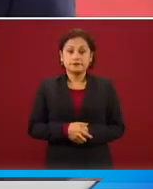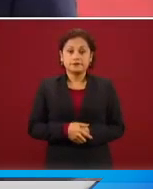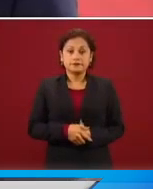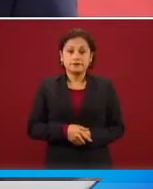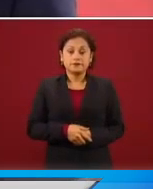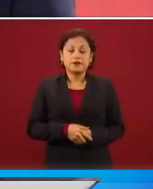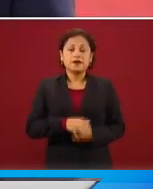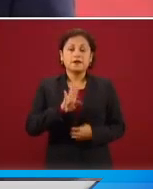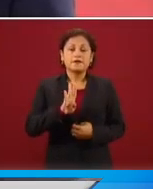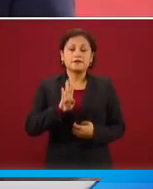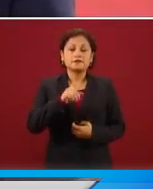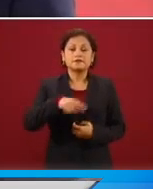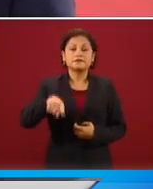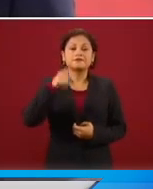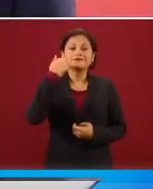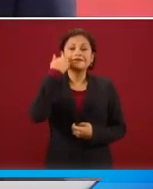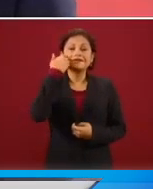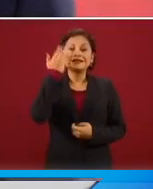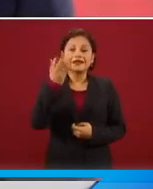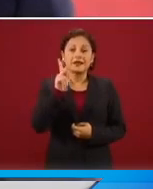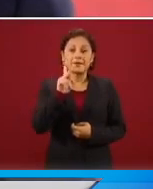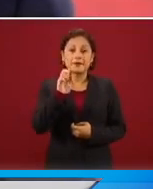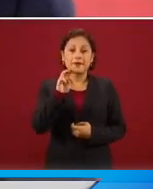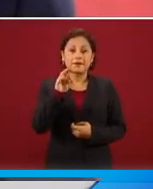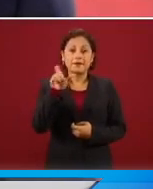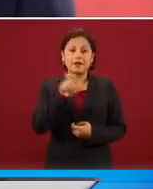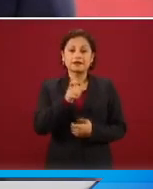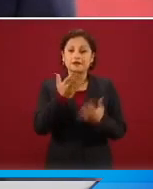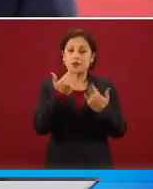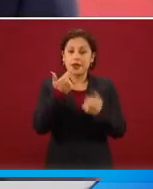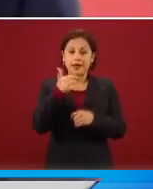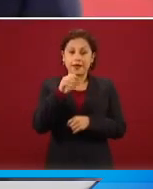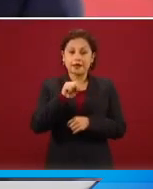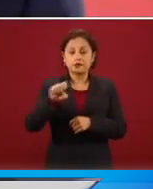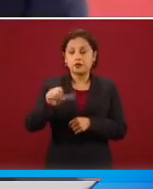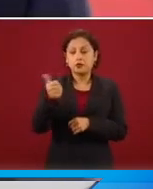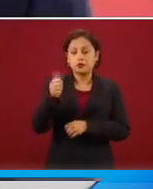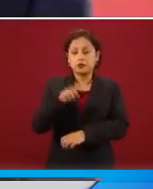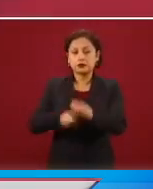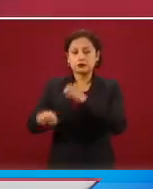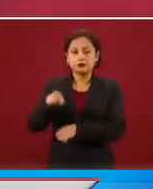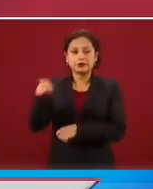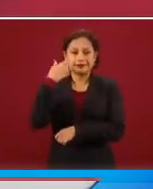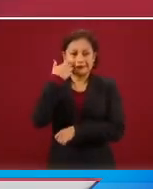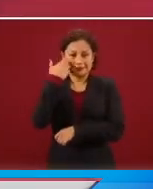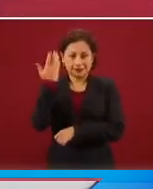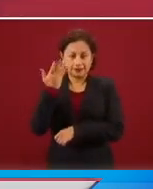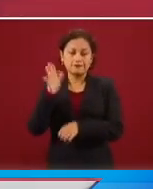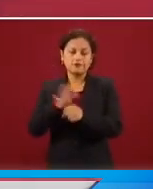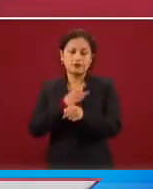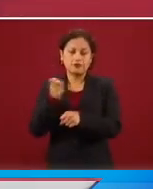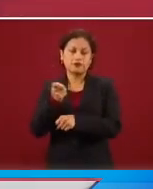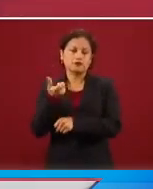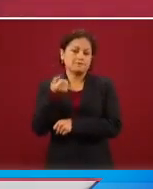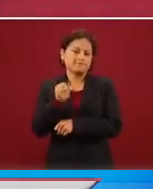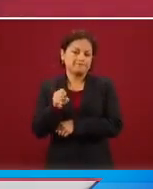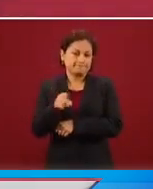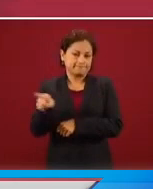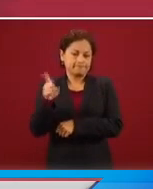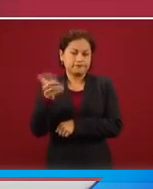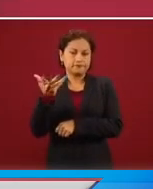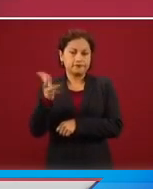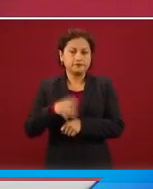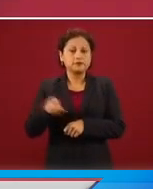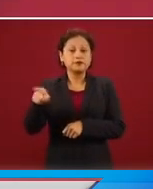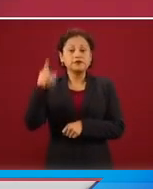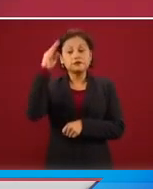el compromiso de que el dinero obtenido se ocupará para la compra de equipos médicos. También existe ya una persona que ha ofrecido 120